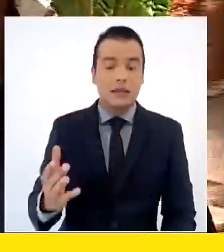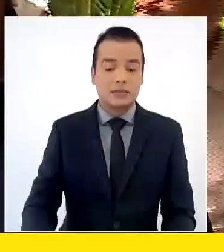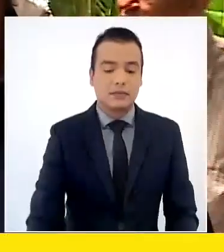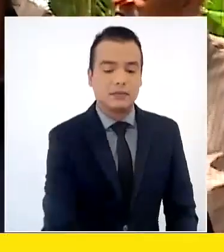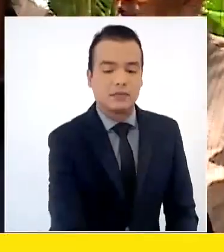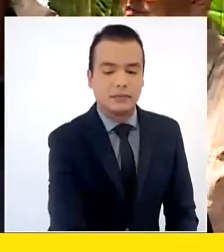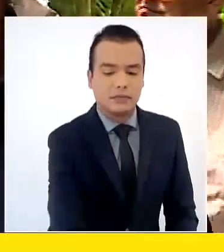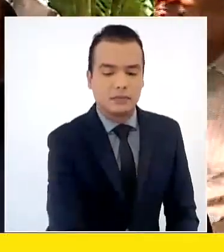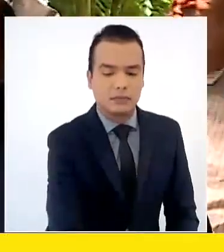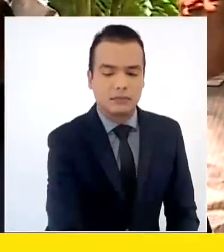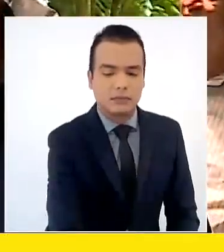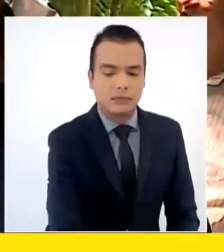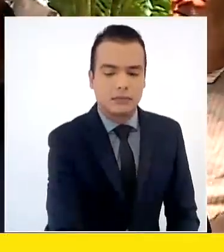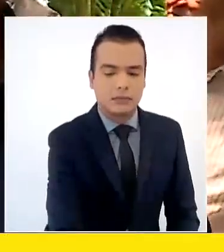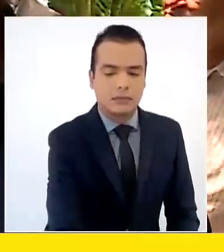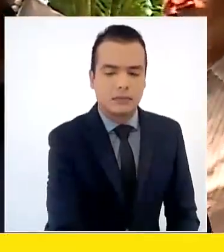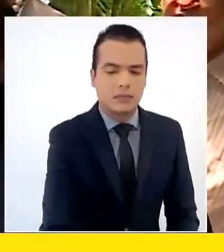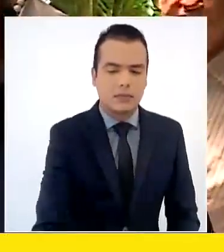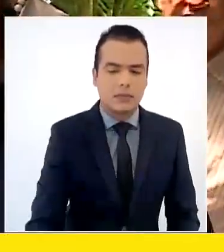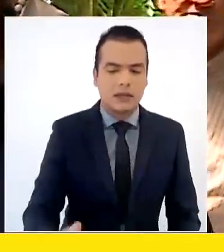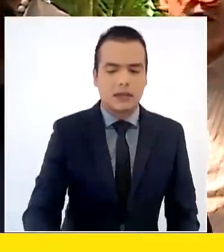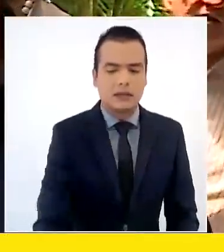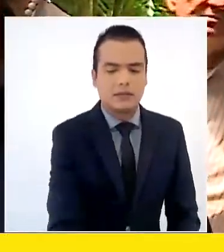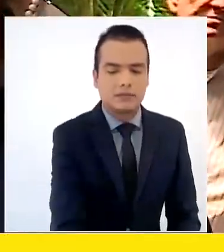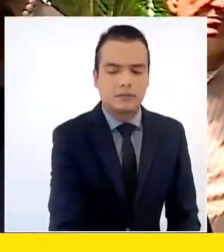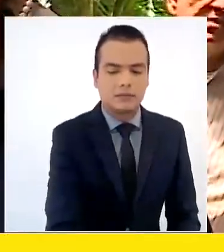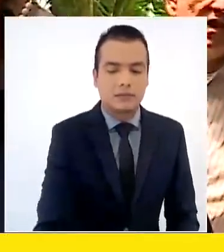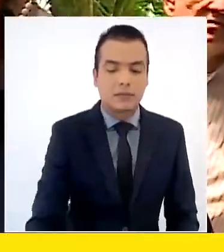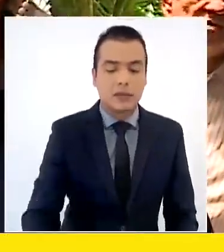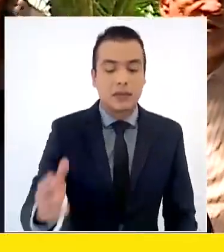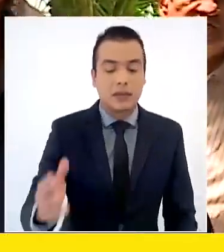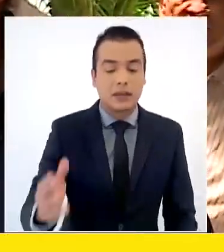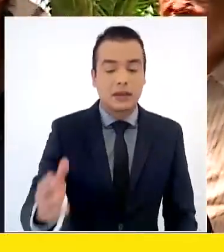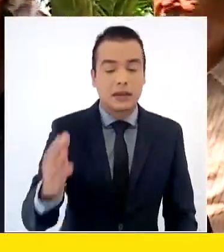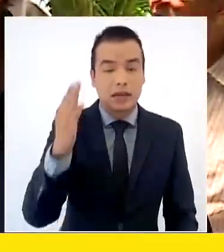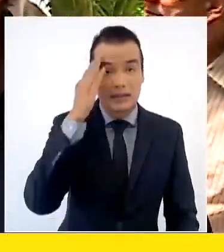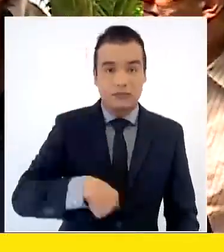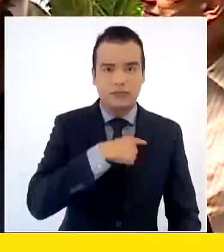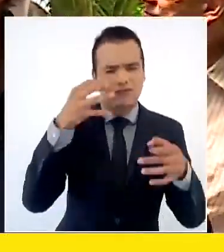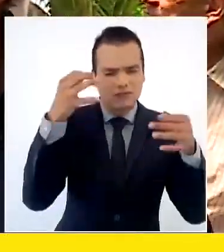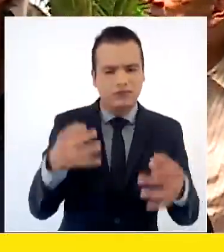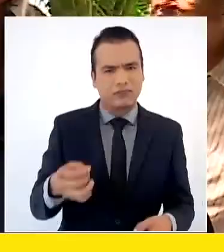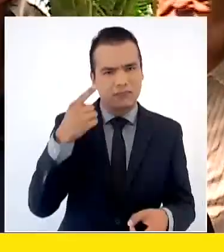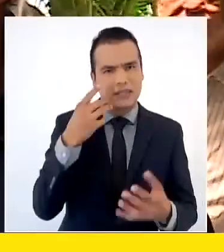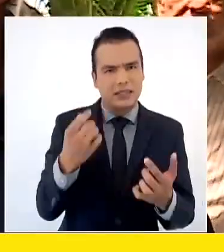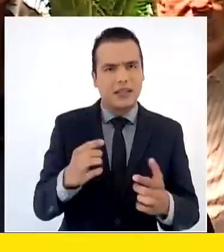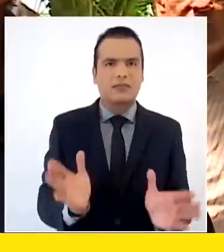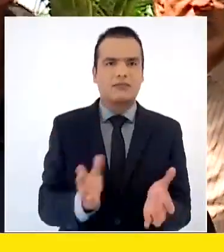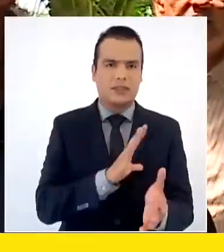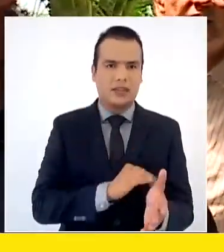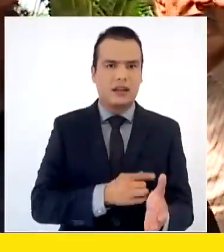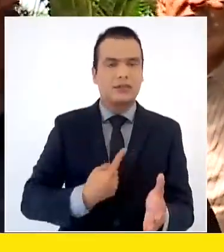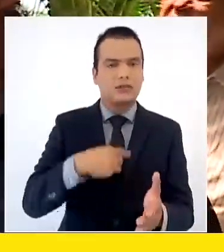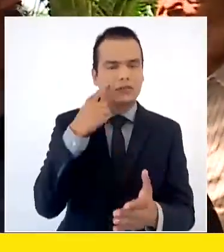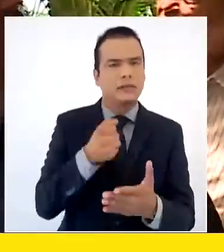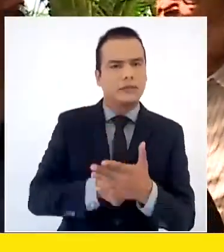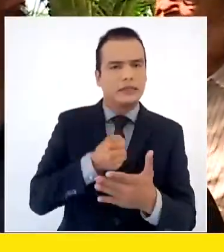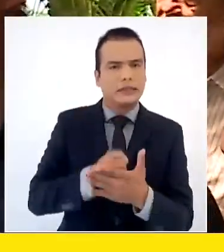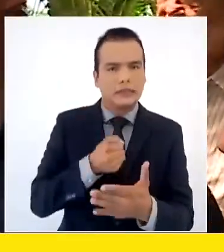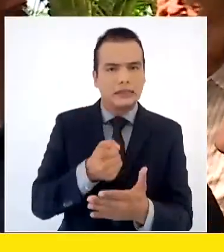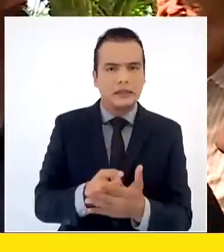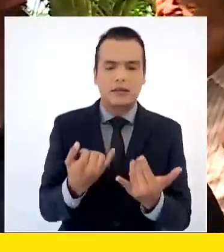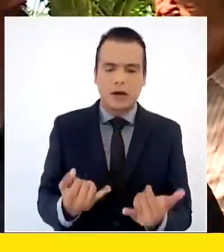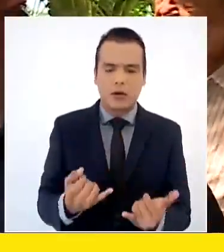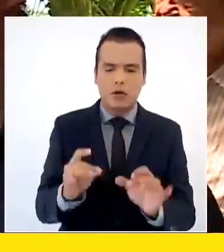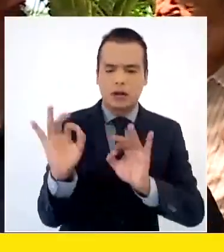nuestra ciudad por esa razón Confirmamos hoy los rumores que ha habido en la ciudad que estamos buscando un mecanismo lo estamos terminando de precisar